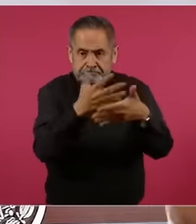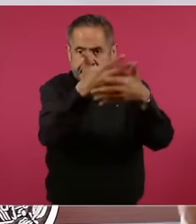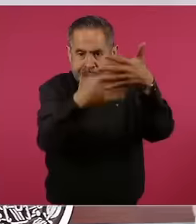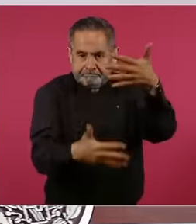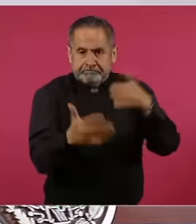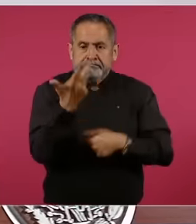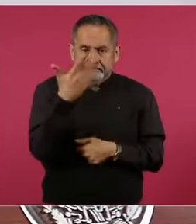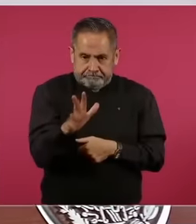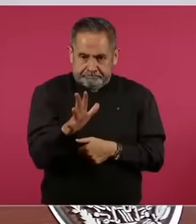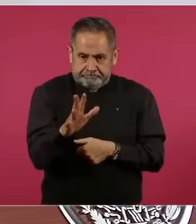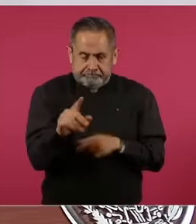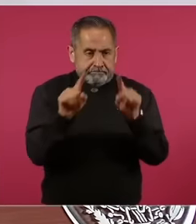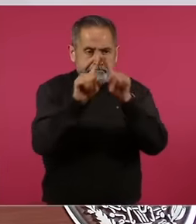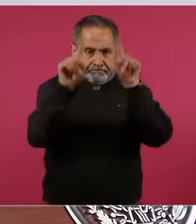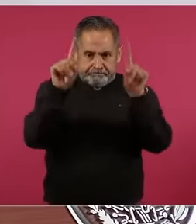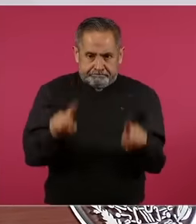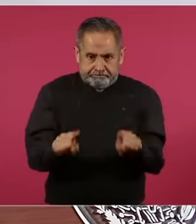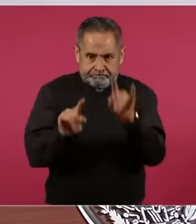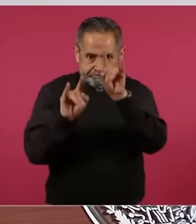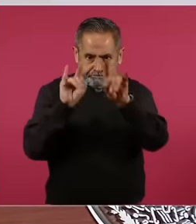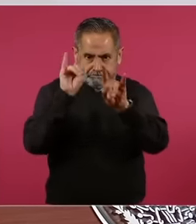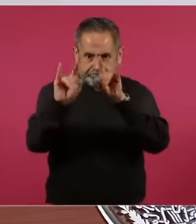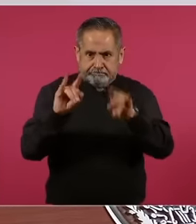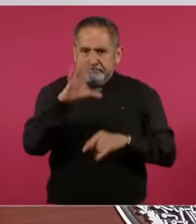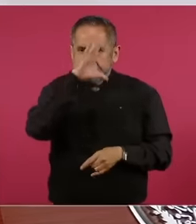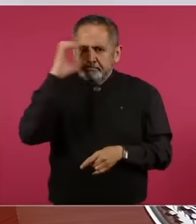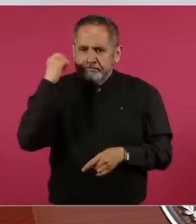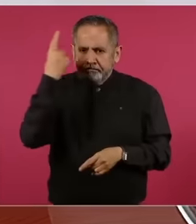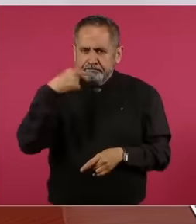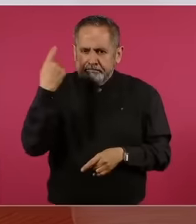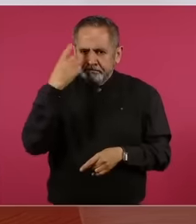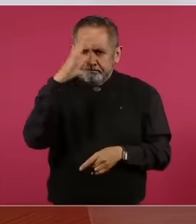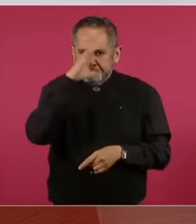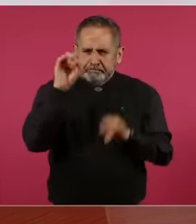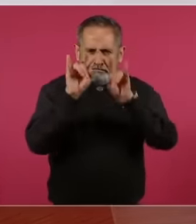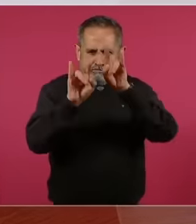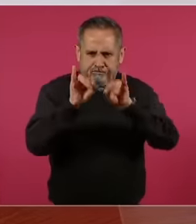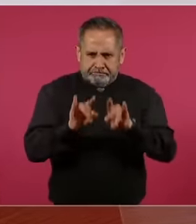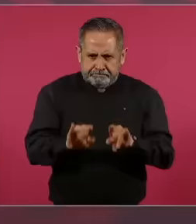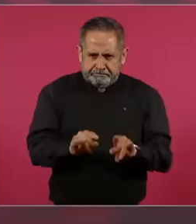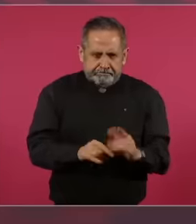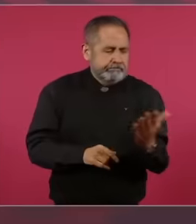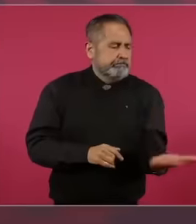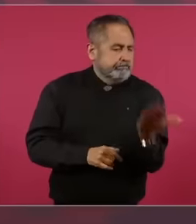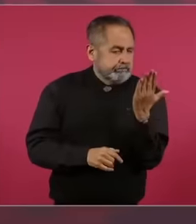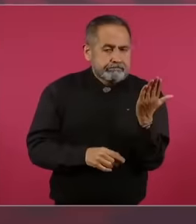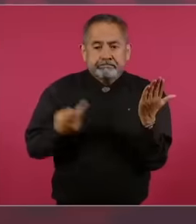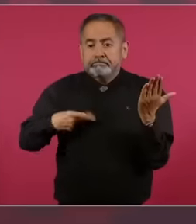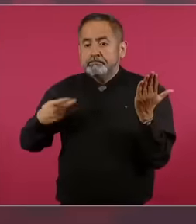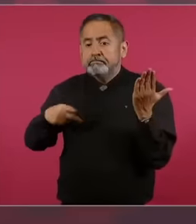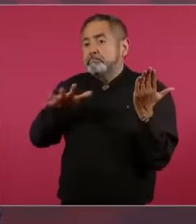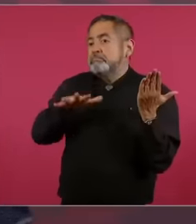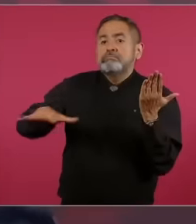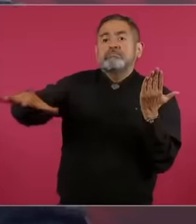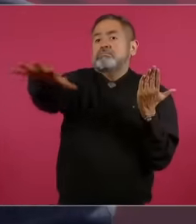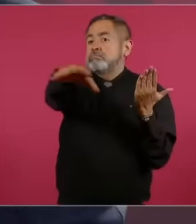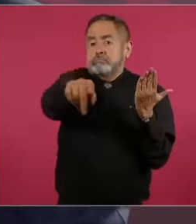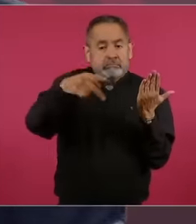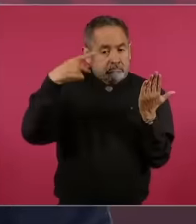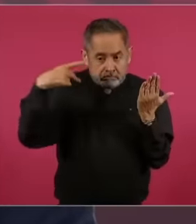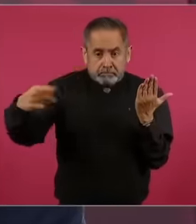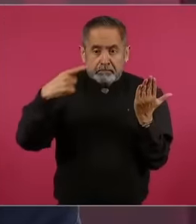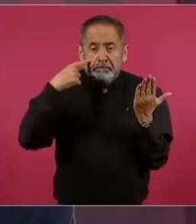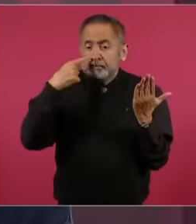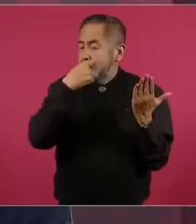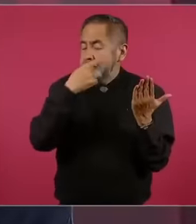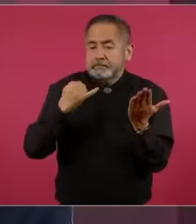a la boleta. Y ahí en la boleta el ciudadano va a decir: de estos 10, que